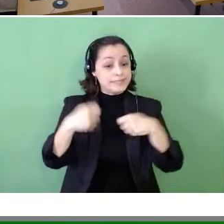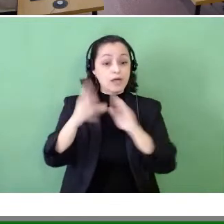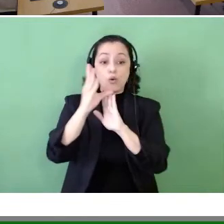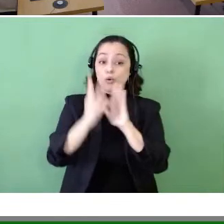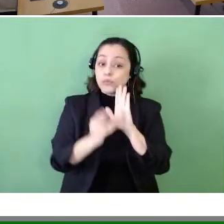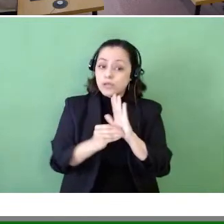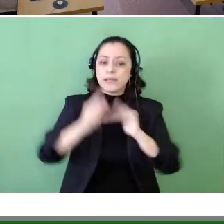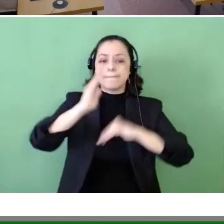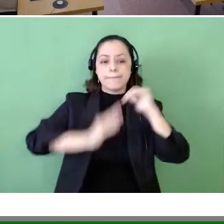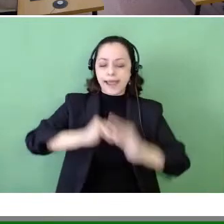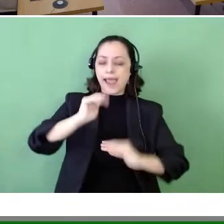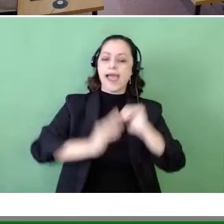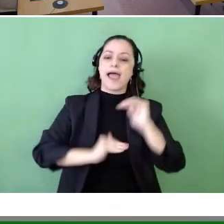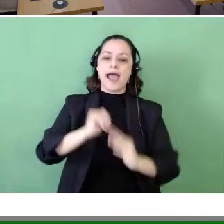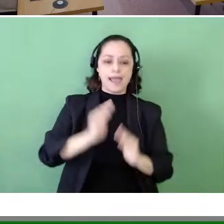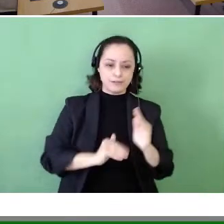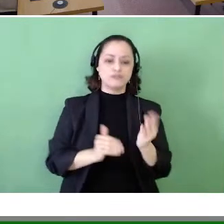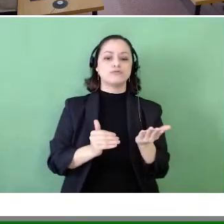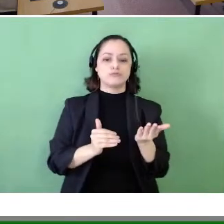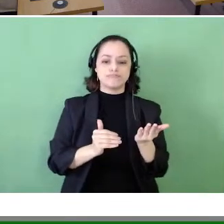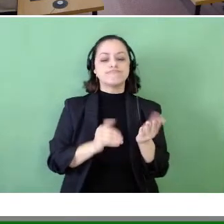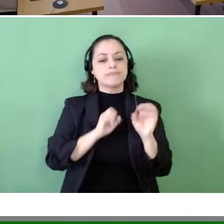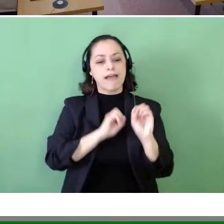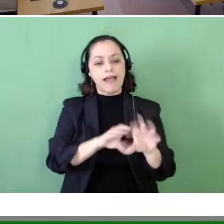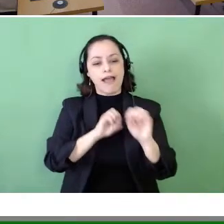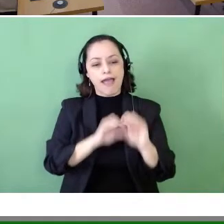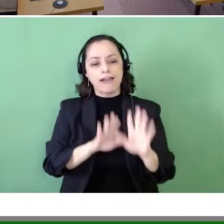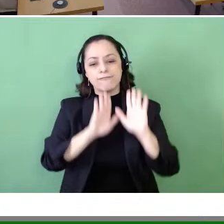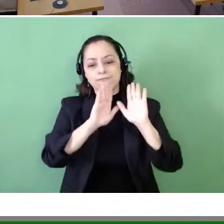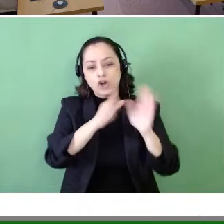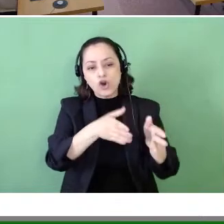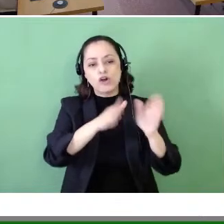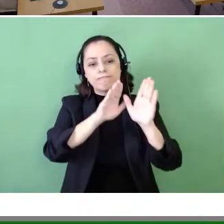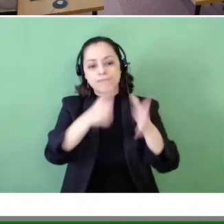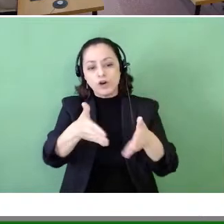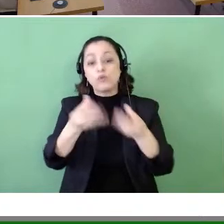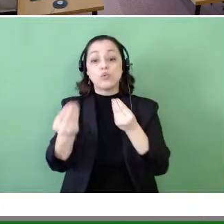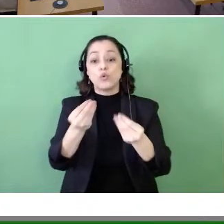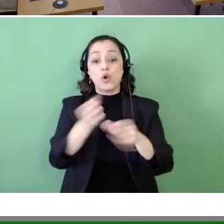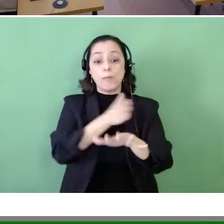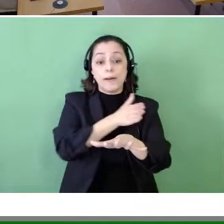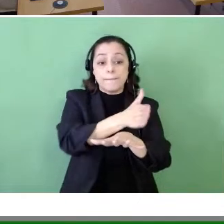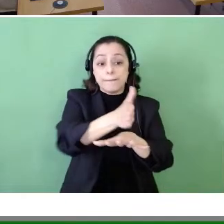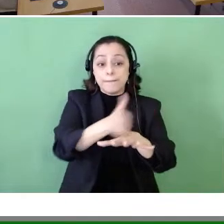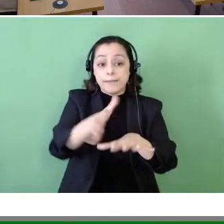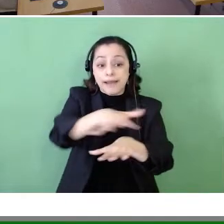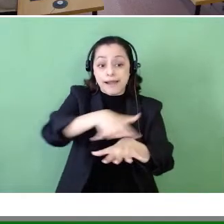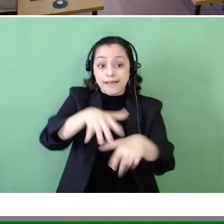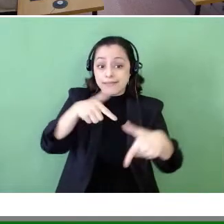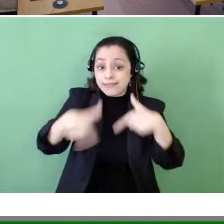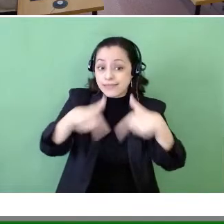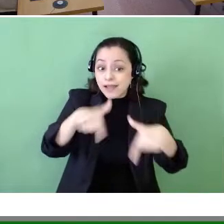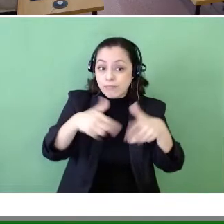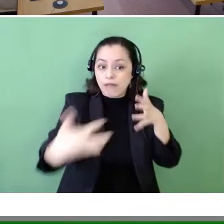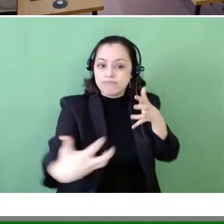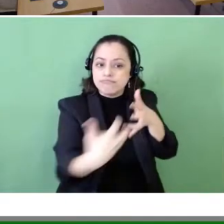más prácticos y más concentrados en el mercado de trabajo, que estén de acuerdo con el